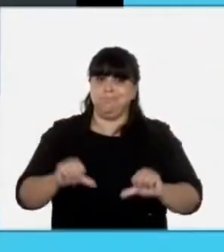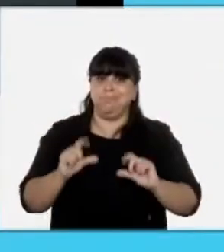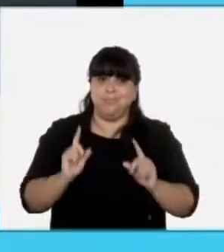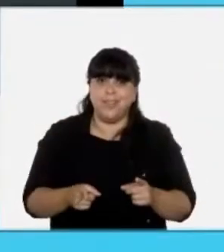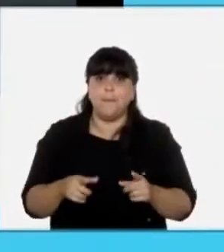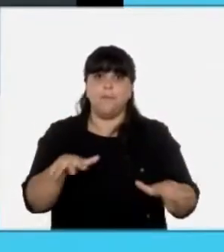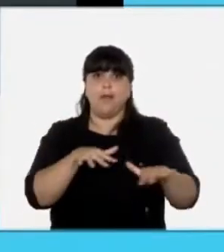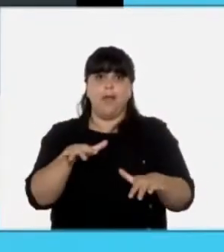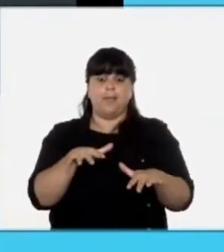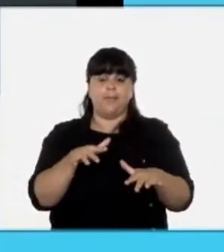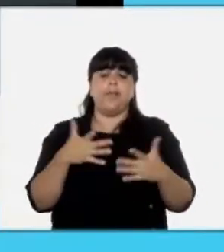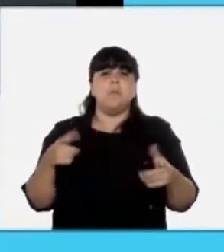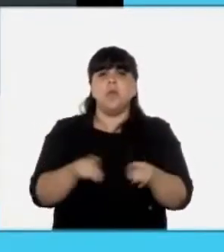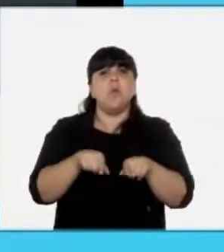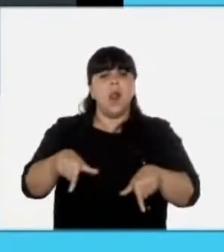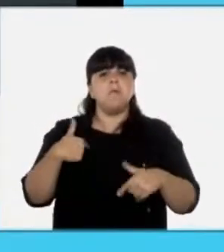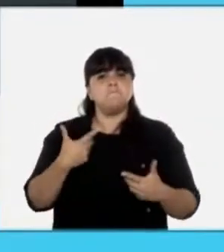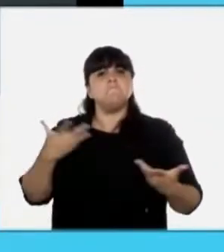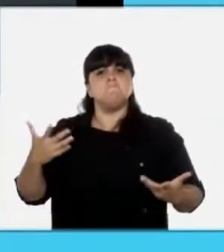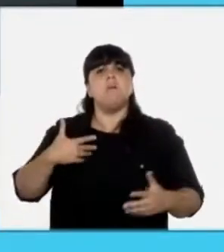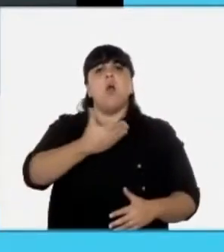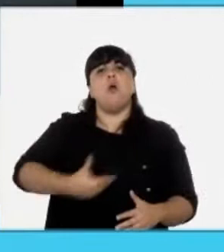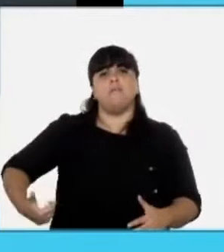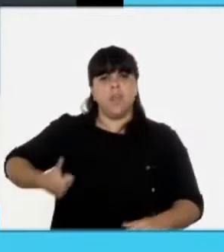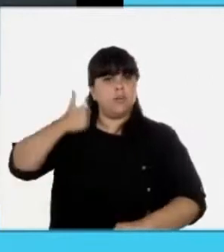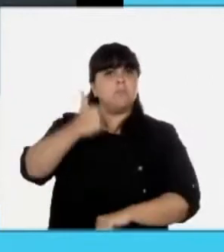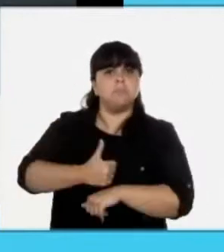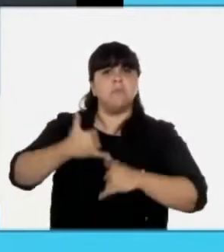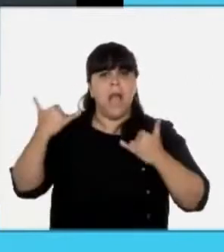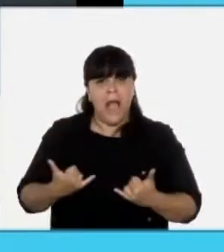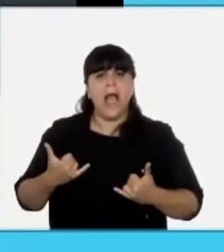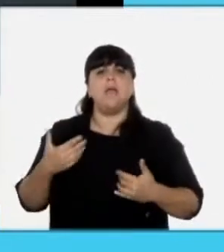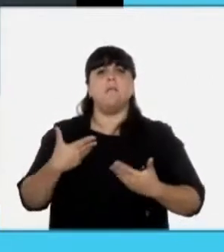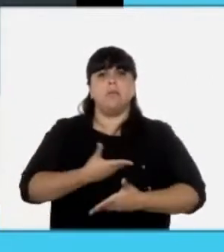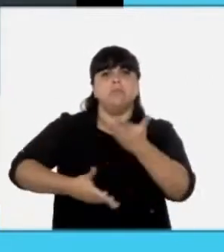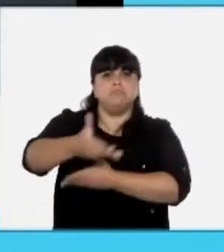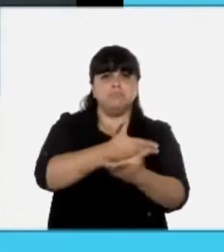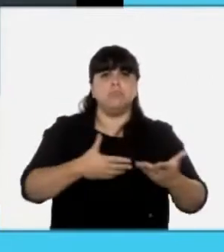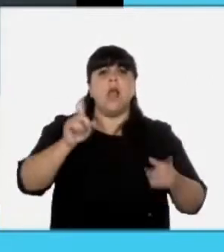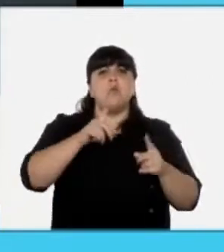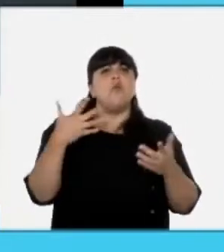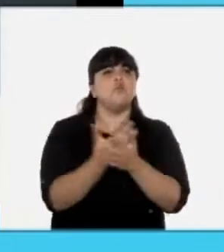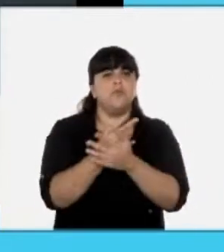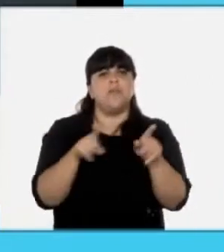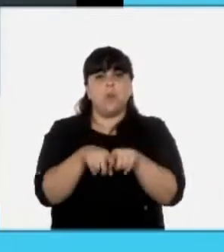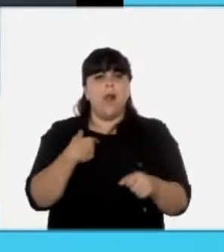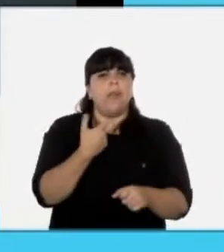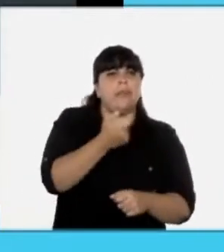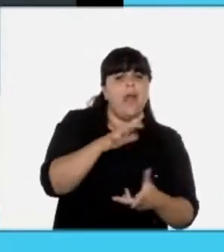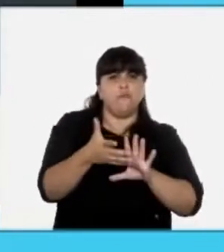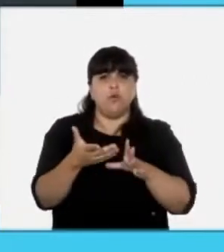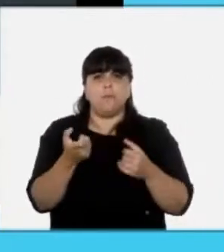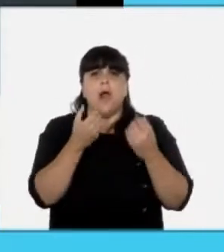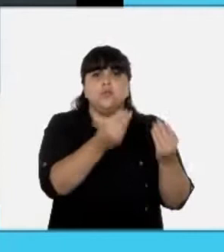creo que esta es una demostración más de que hay un Estado presente, que acompaña a los sectores que han sido golpeados, compensando